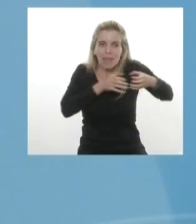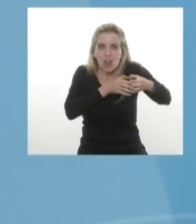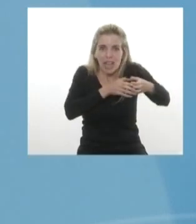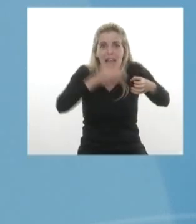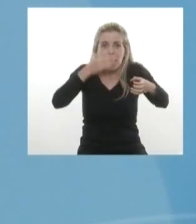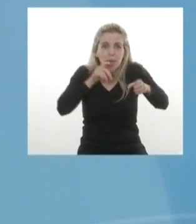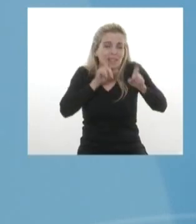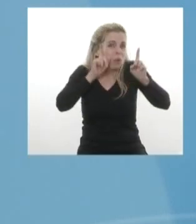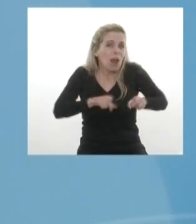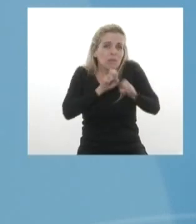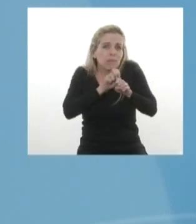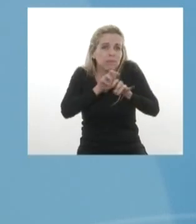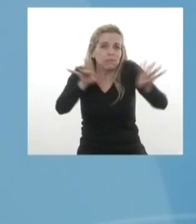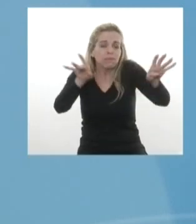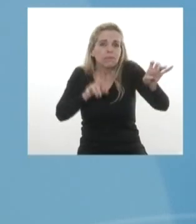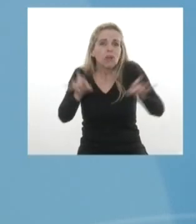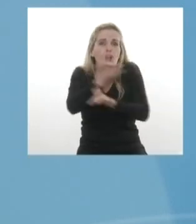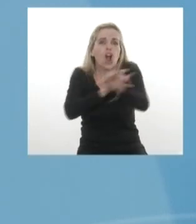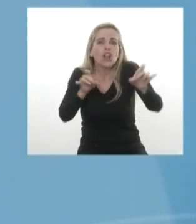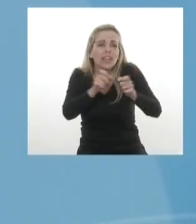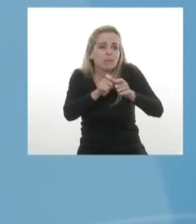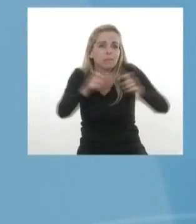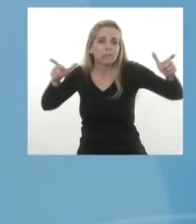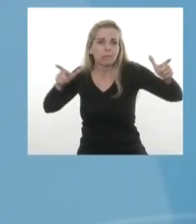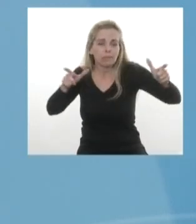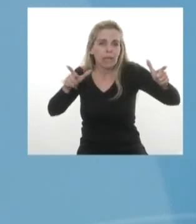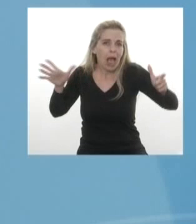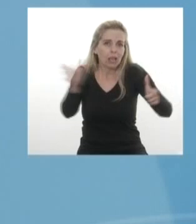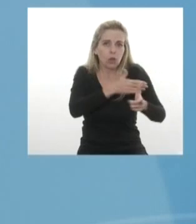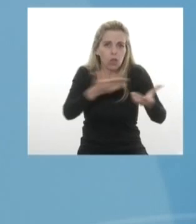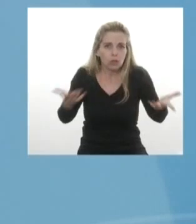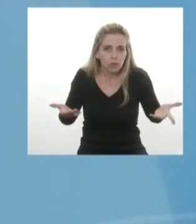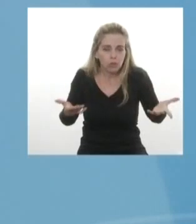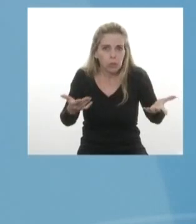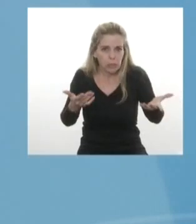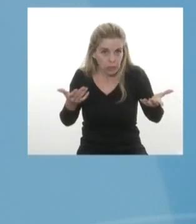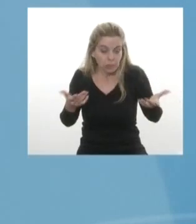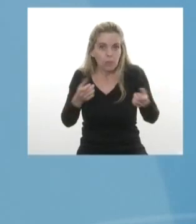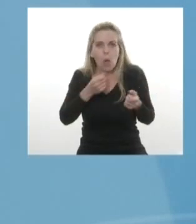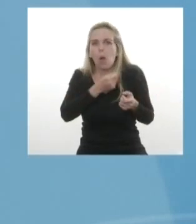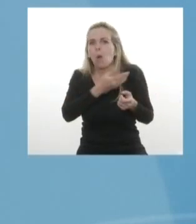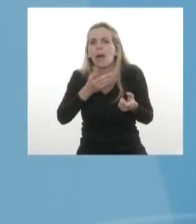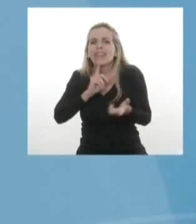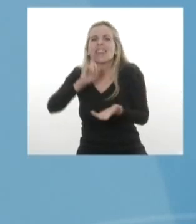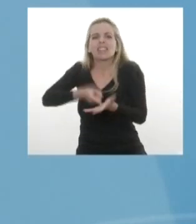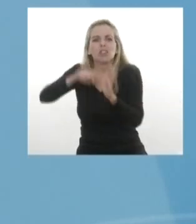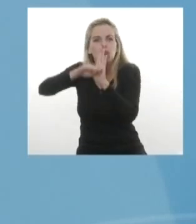de la transmisión que afecta a todos y a todas. No importa cuántas medidas